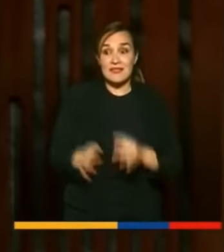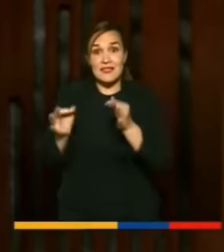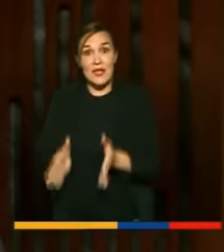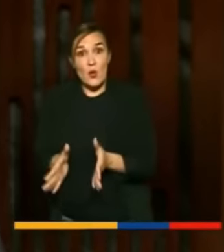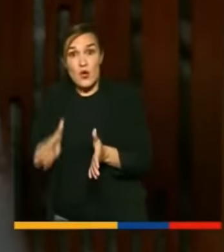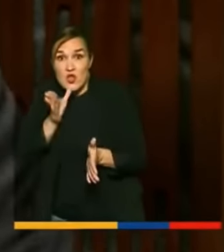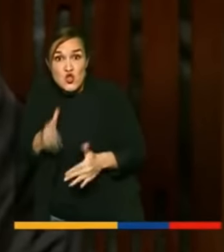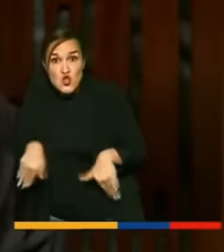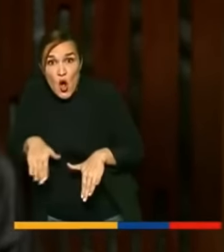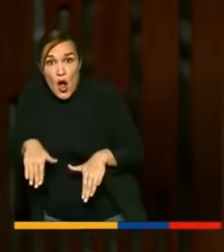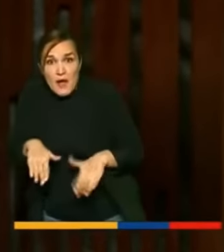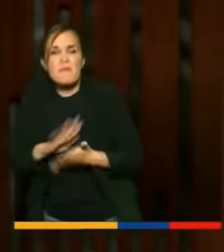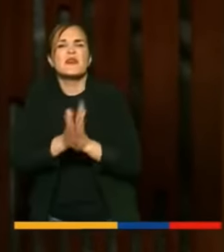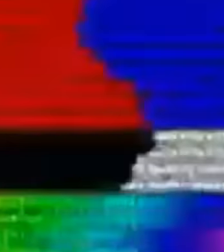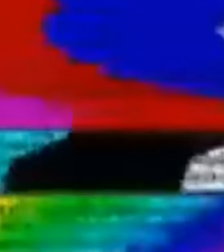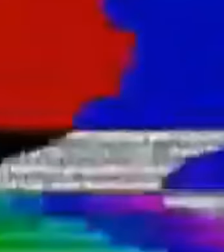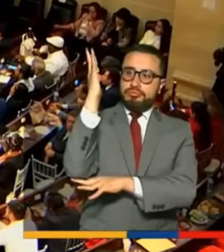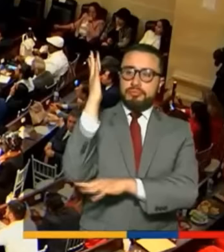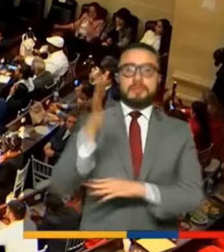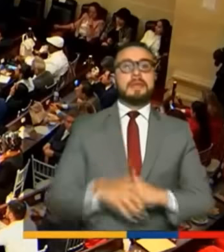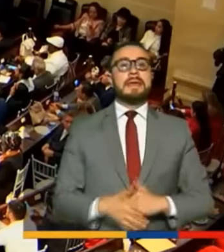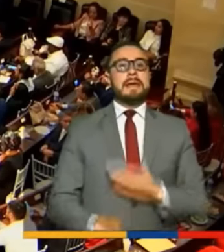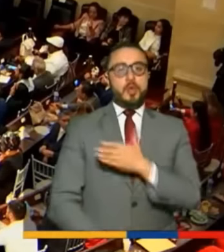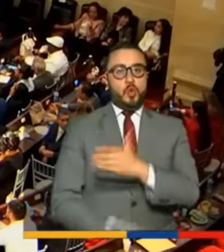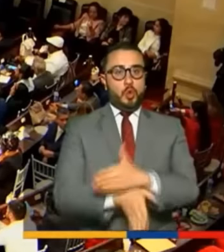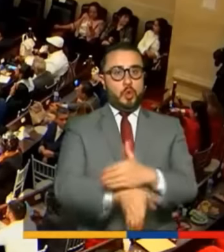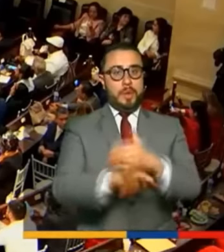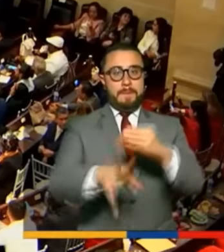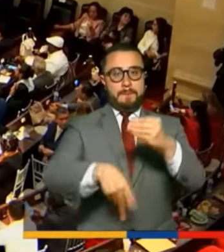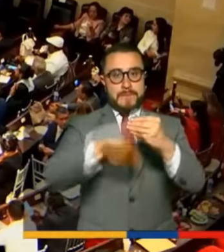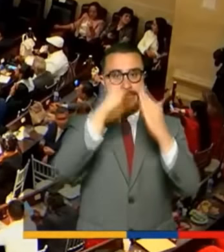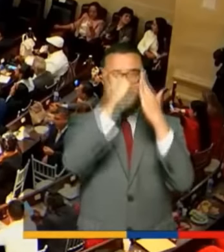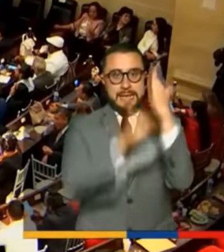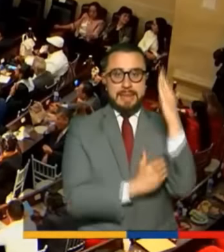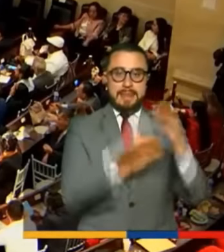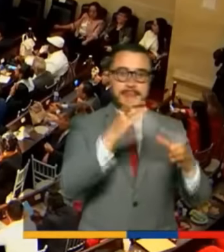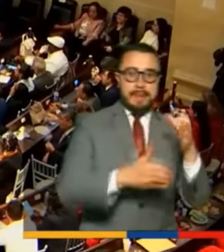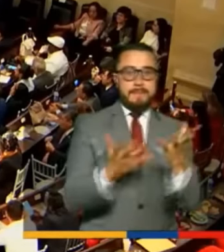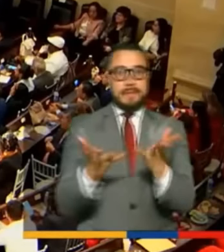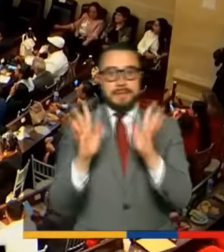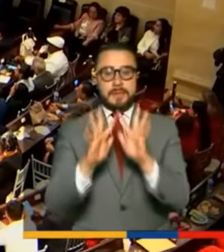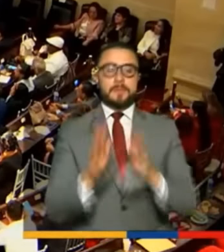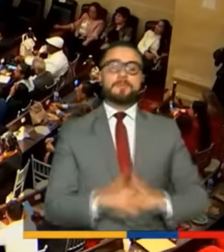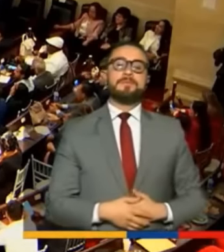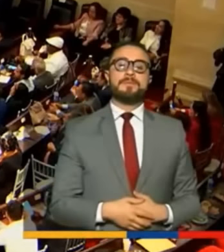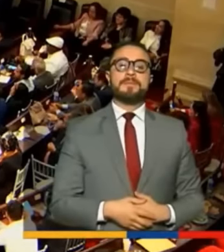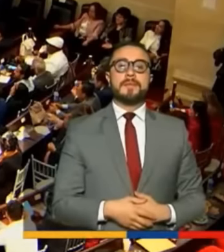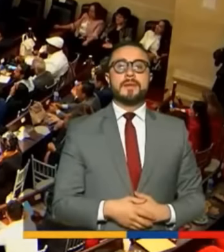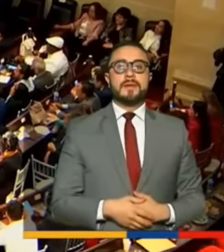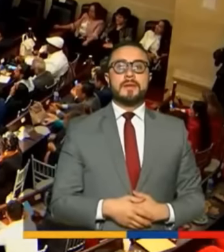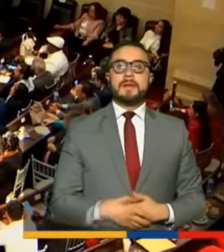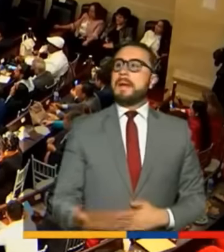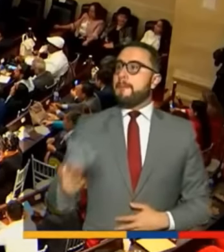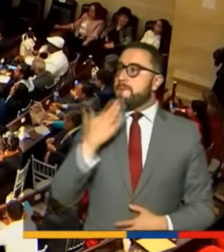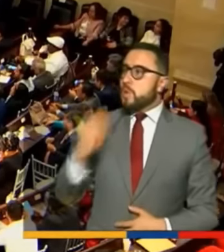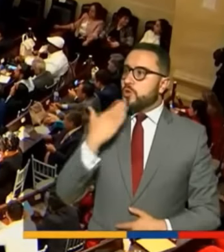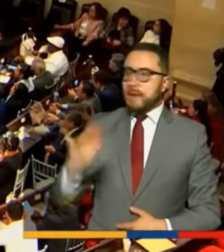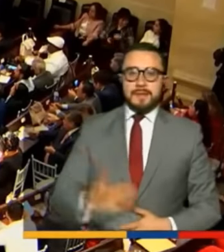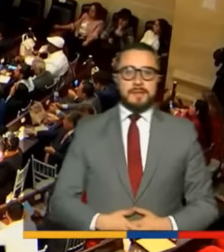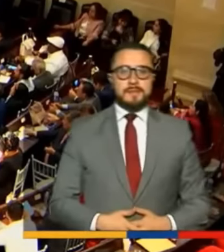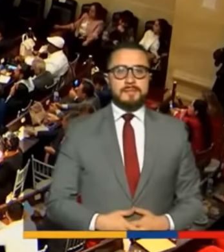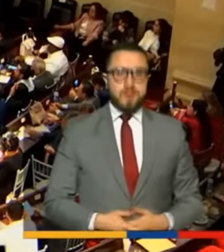paz. Dios bendiga a los colombianos. Continuamos con la agenda de la Cámara y del Senado. Muchas gracias.